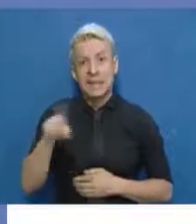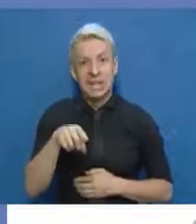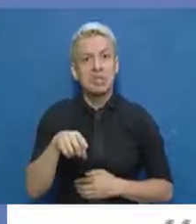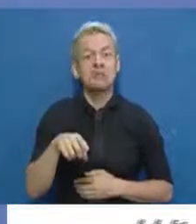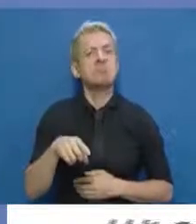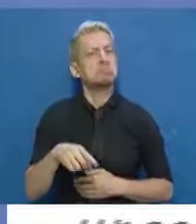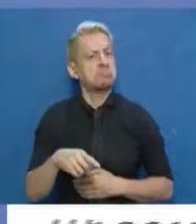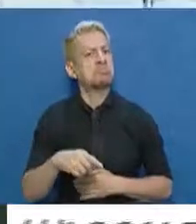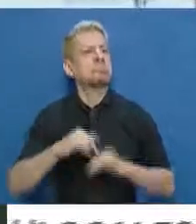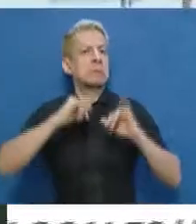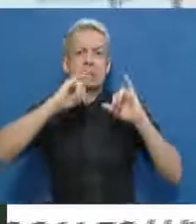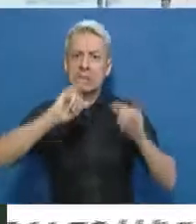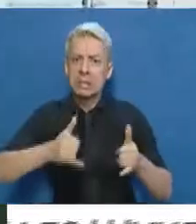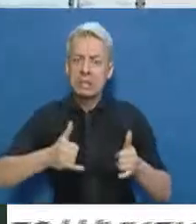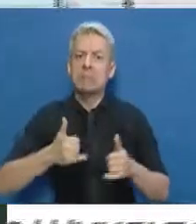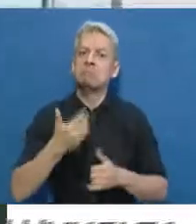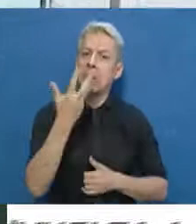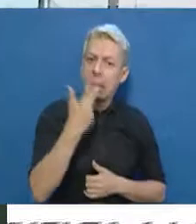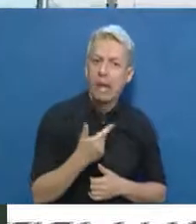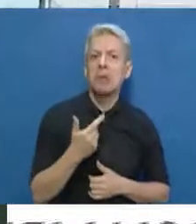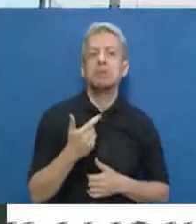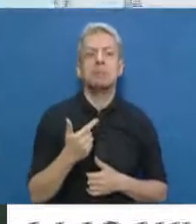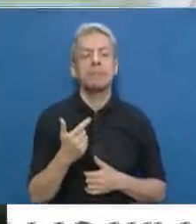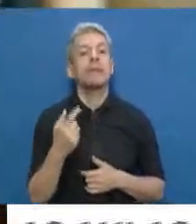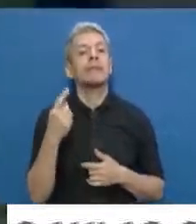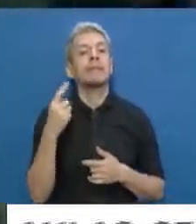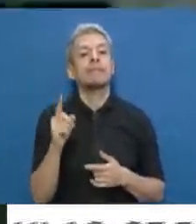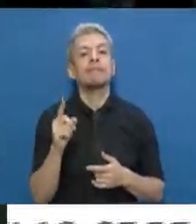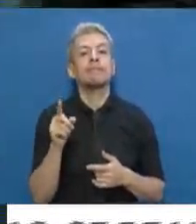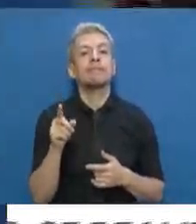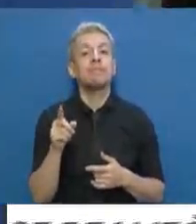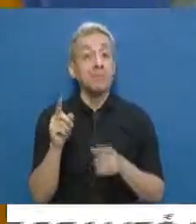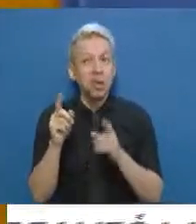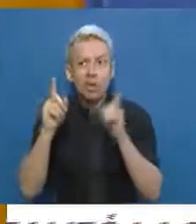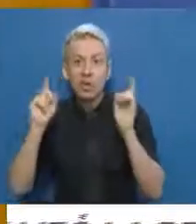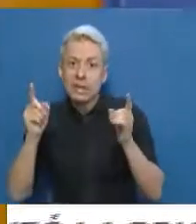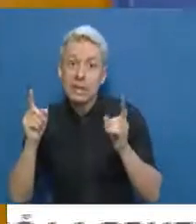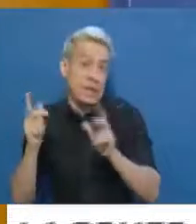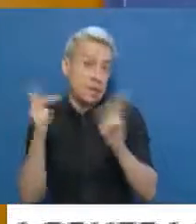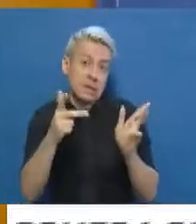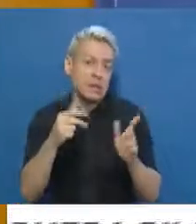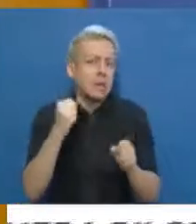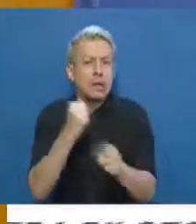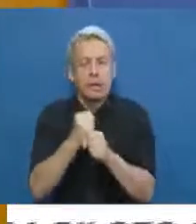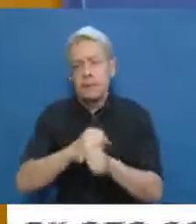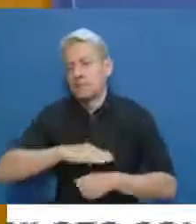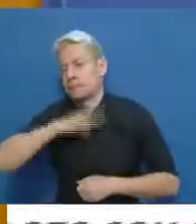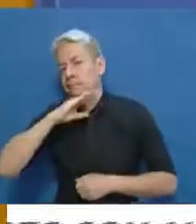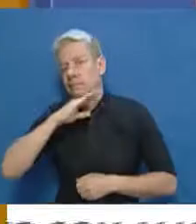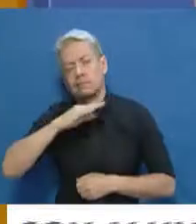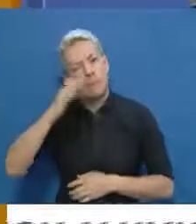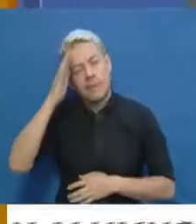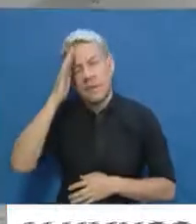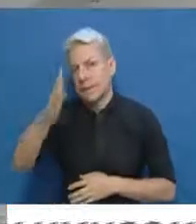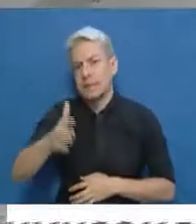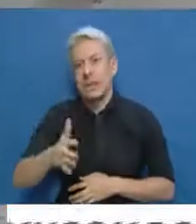de muy buen grado, pero los propios docentes aseguraron que están sobrecargados de trabajo por el momento en cuanto